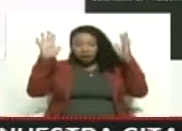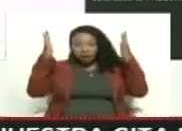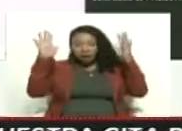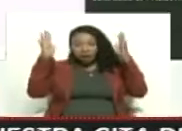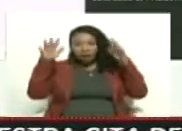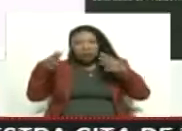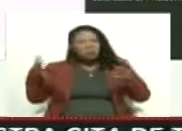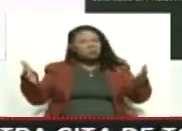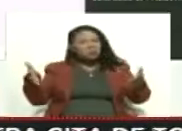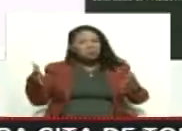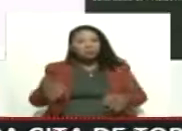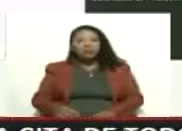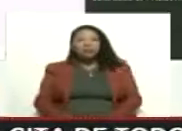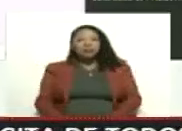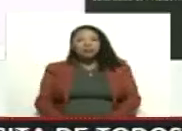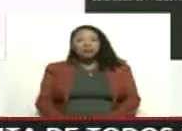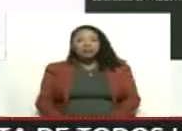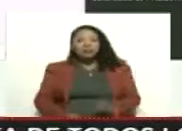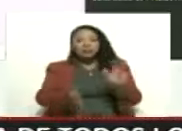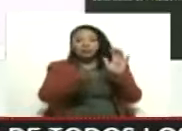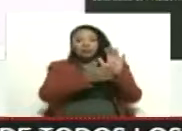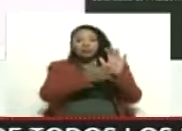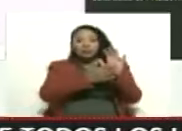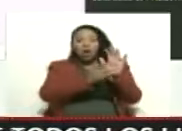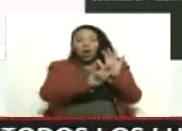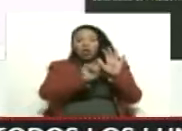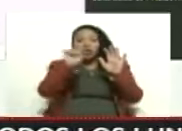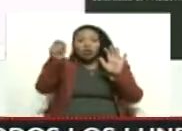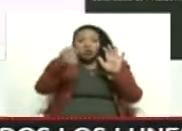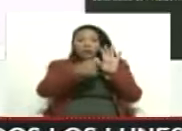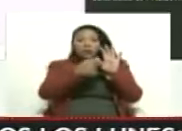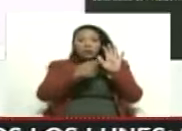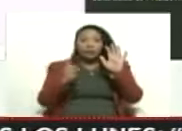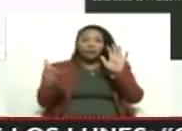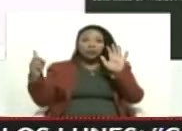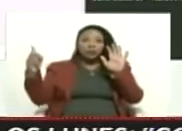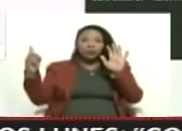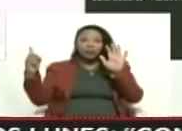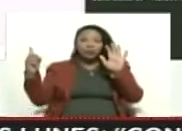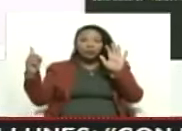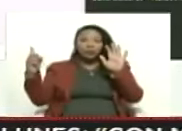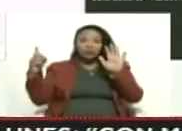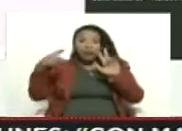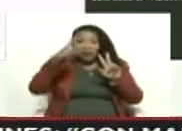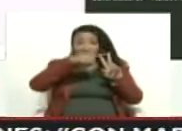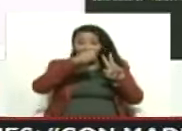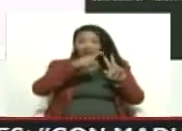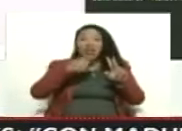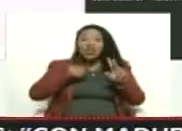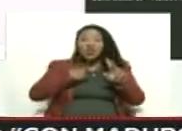de Constitución bolivariana esta era la contraseña que yo le iba a dar a los de